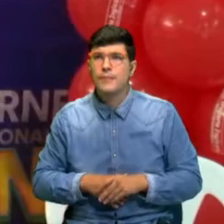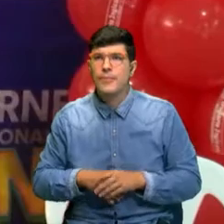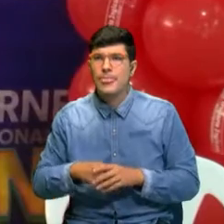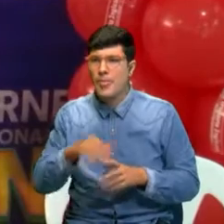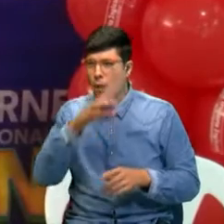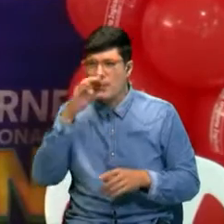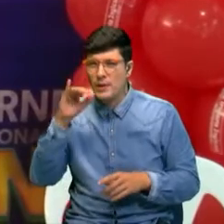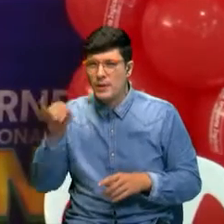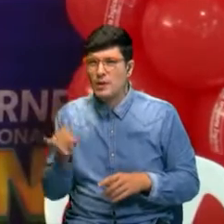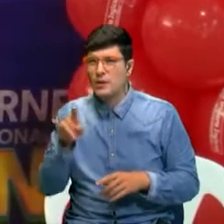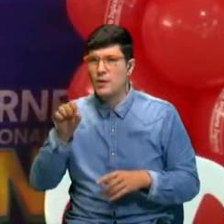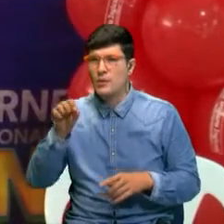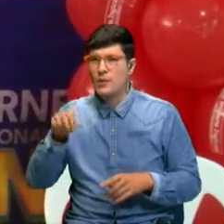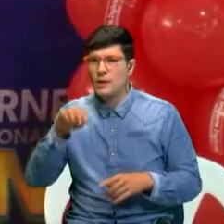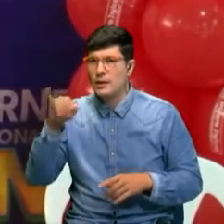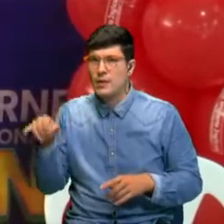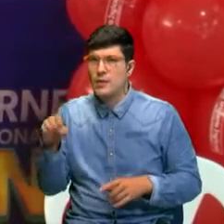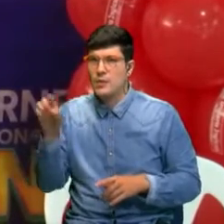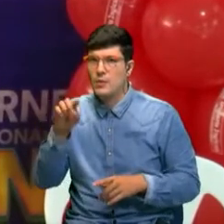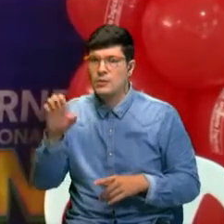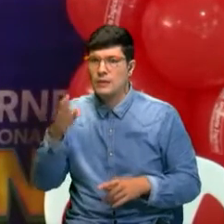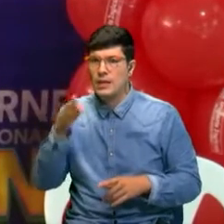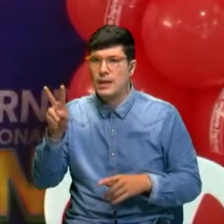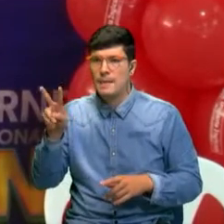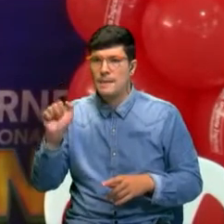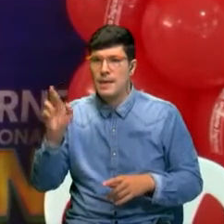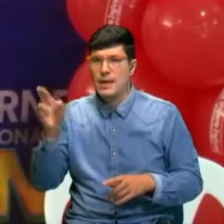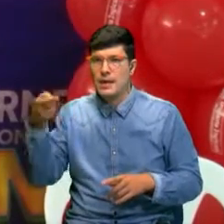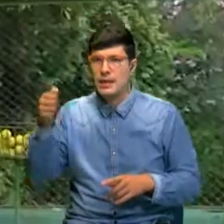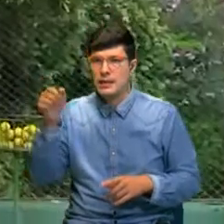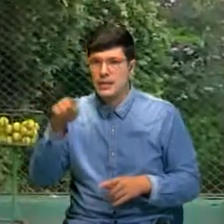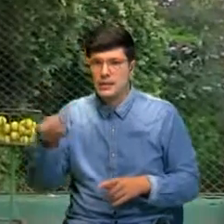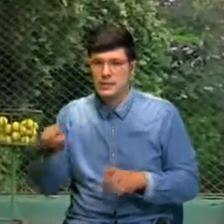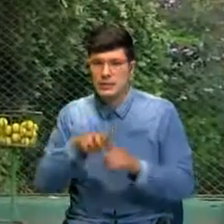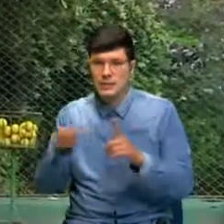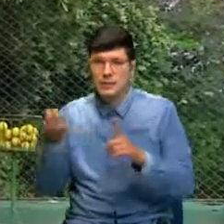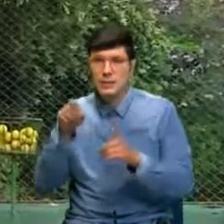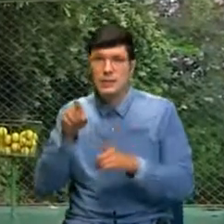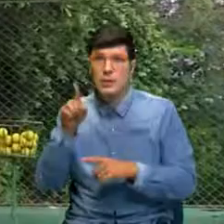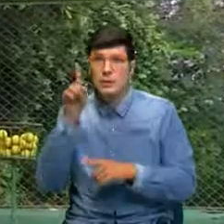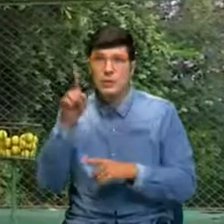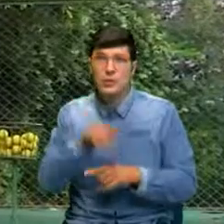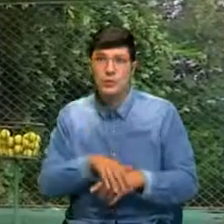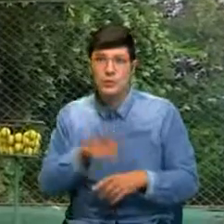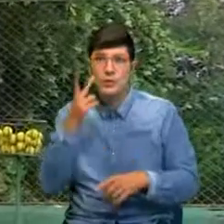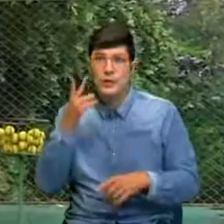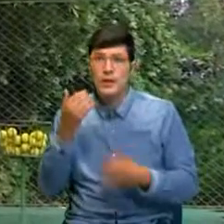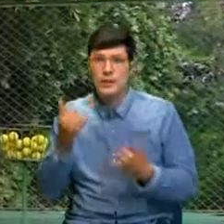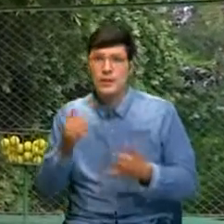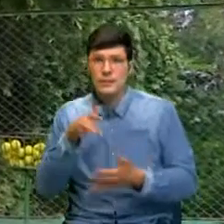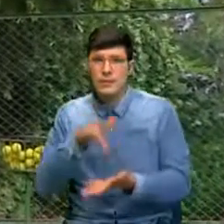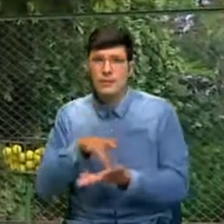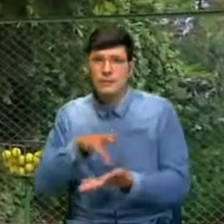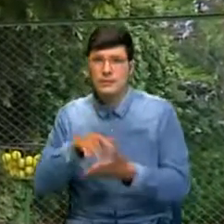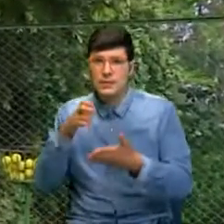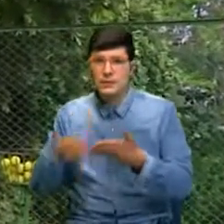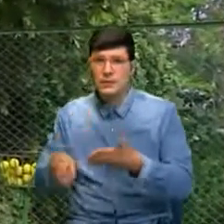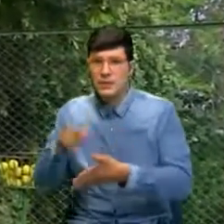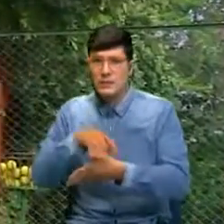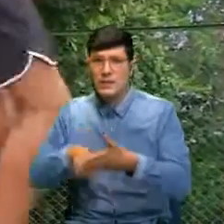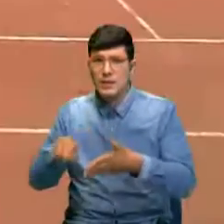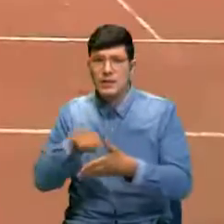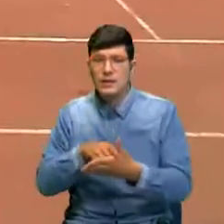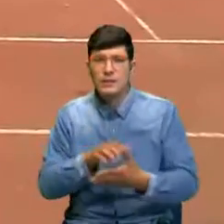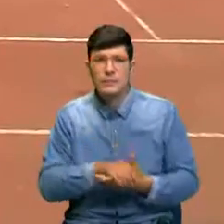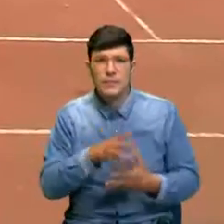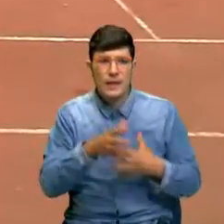José Vargas, que lo tenemos número uno a nivel nacional en categoría 16 años. De hecho, está disputando suramericano en este momento.